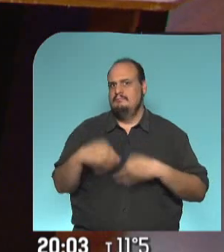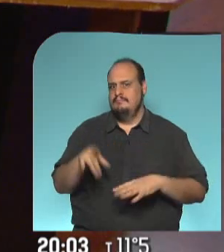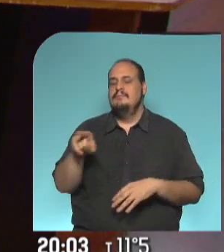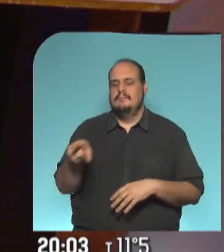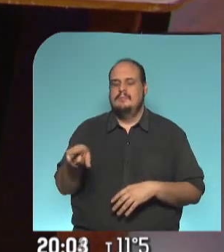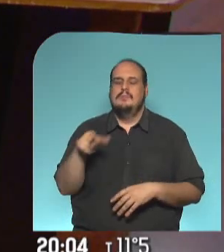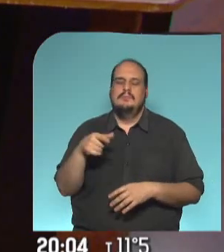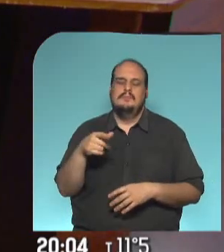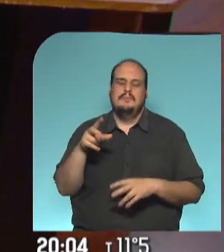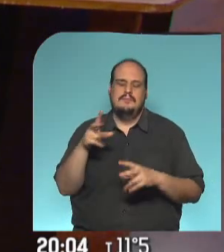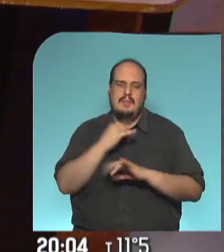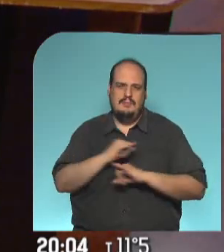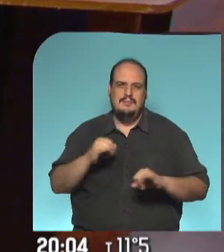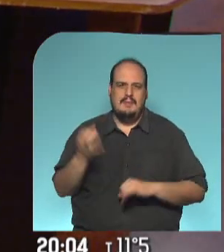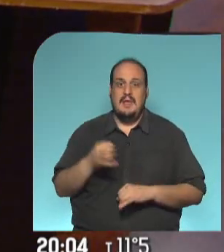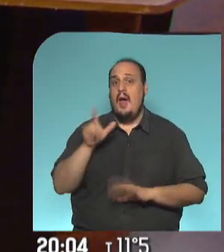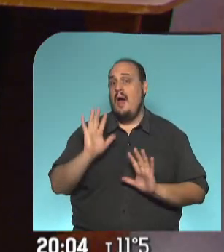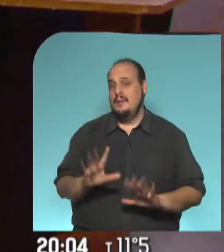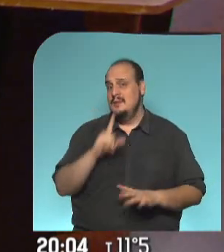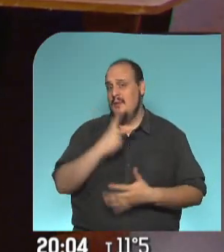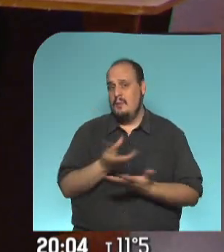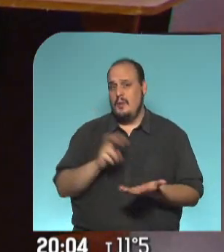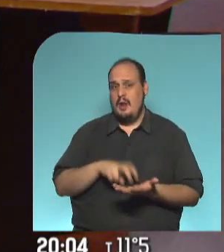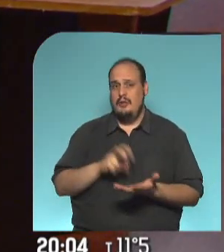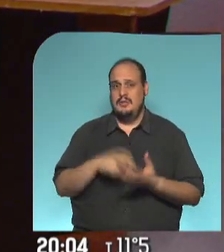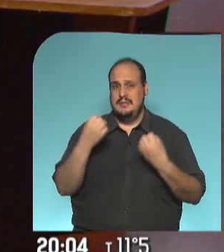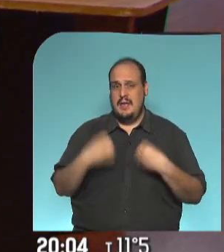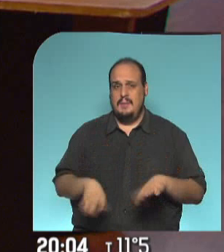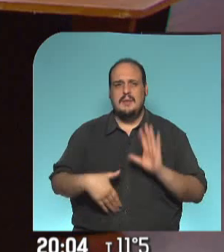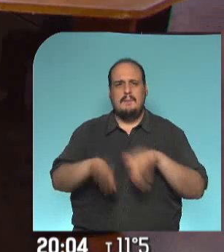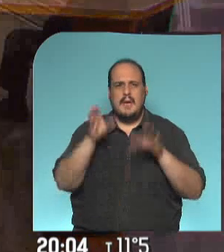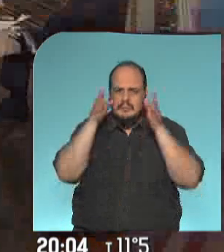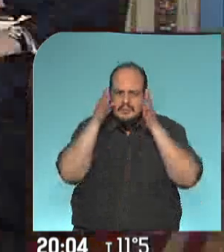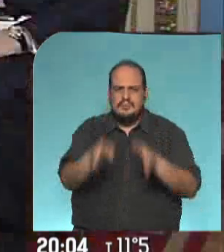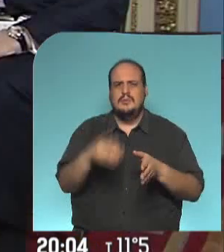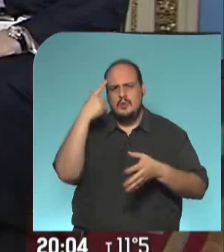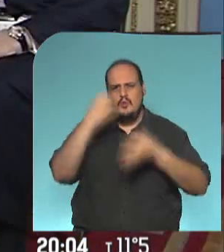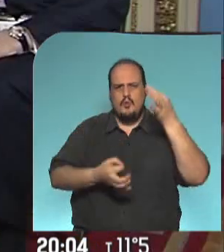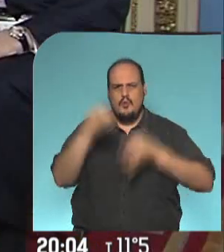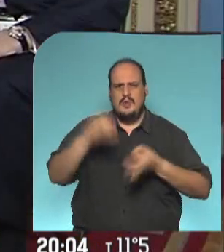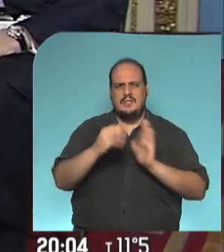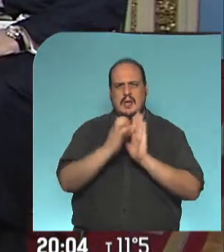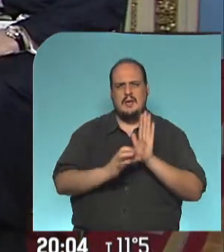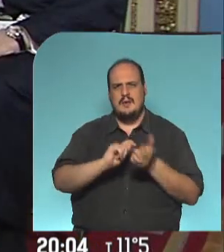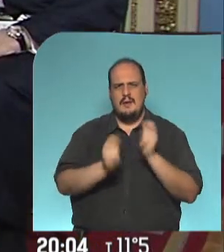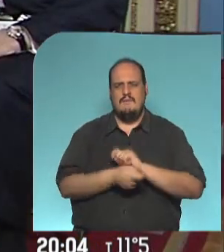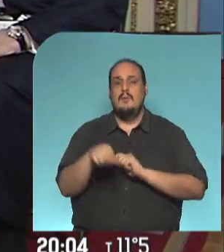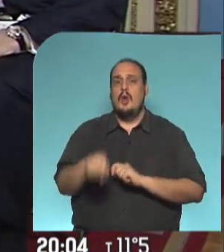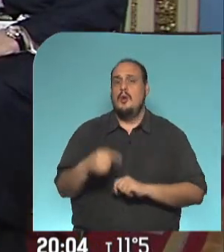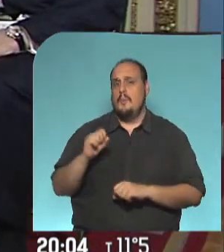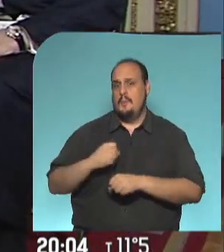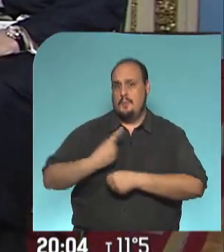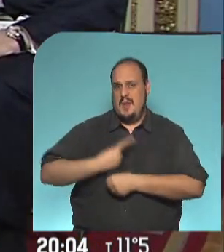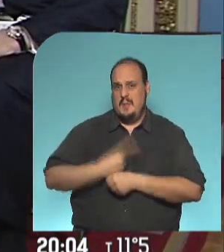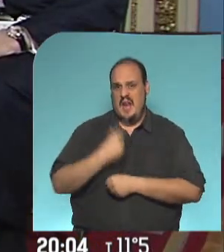Y así comienza Televisión Pública Noticias, poniendo el acento, poniendo eje en la reforma judicial, una reforma que hoy tuvo su día 1, allí